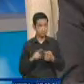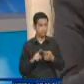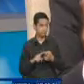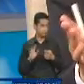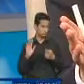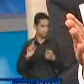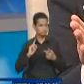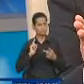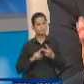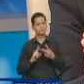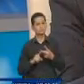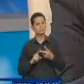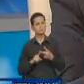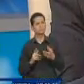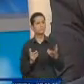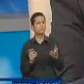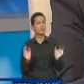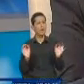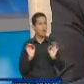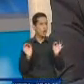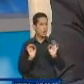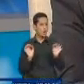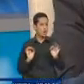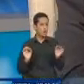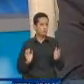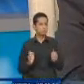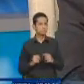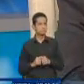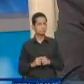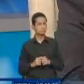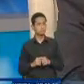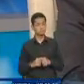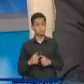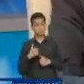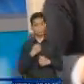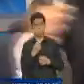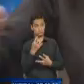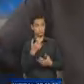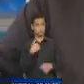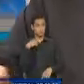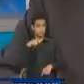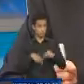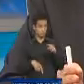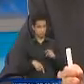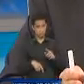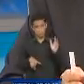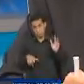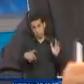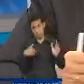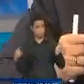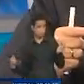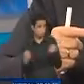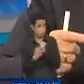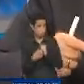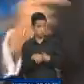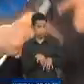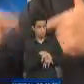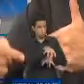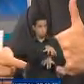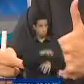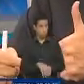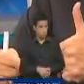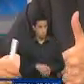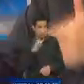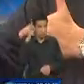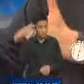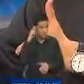escenario, y el otro escenario es, como no hay espacio, me uno al ruido para debilitar